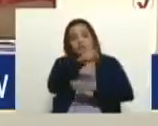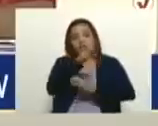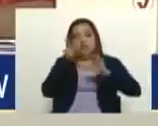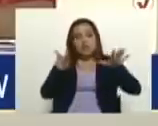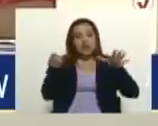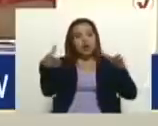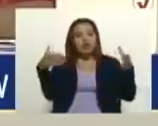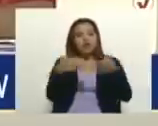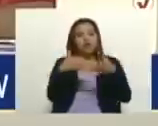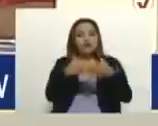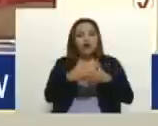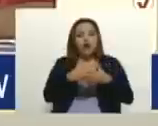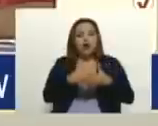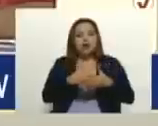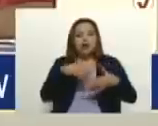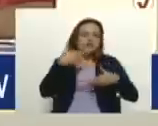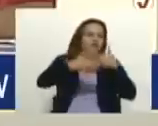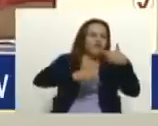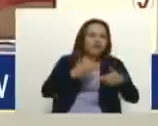hordas,